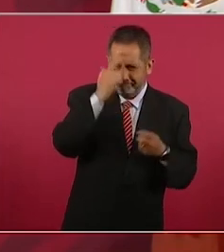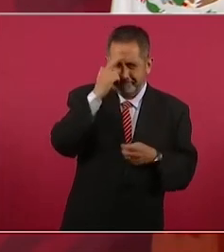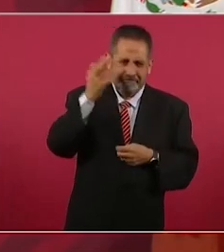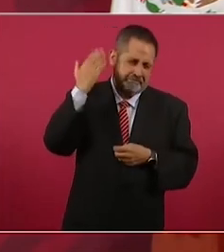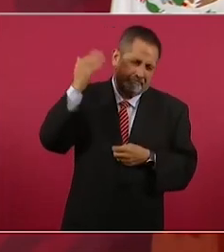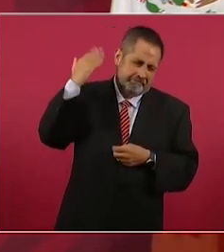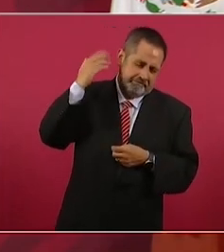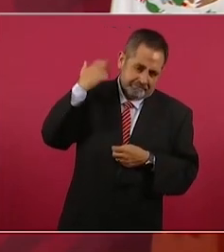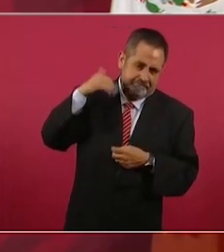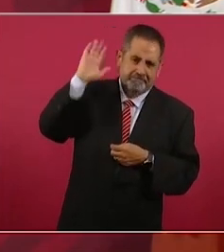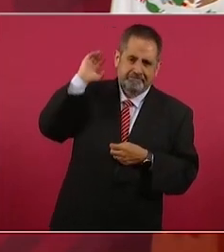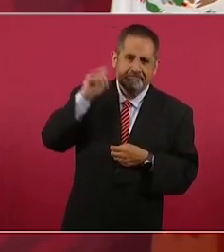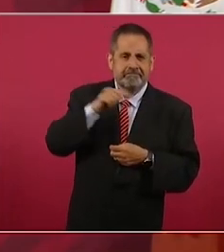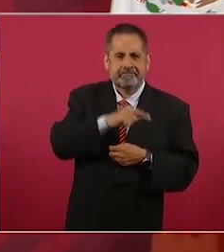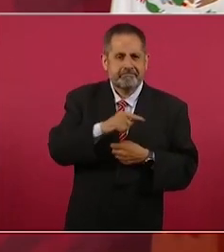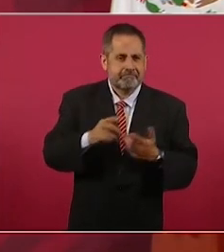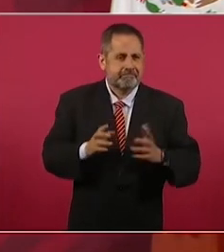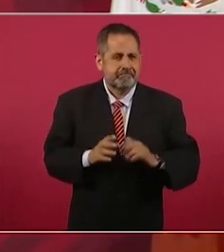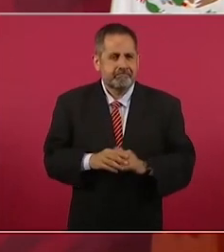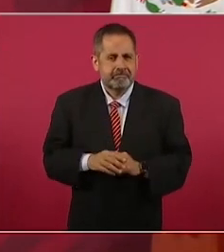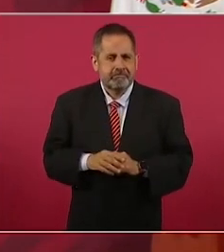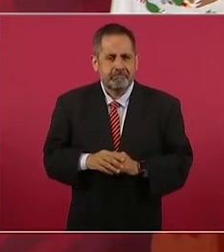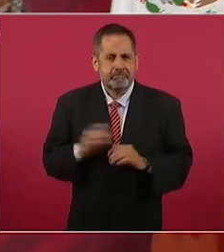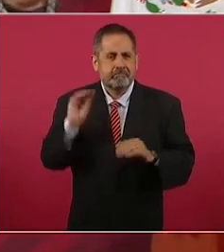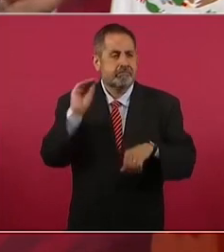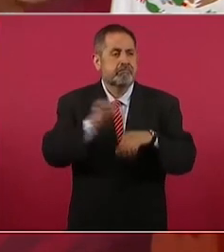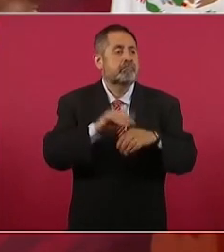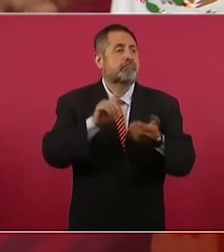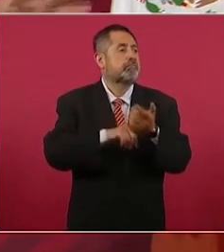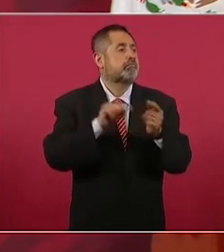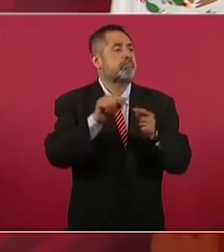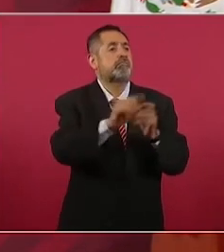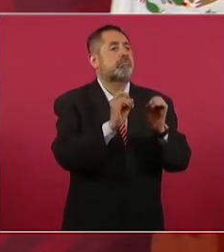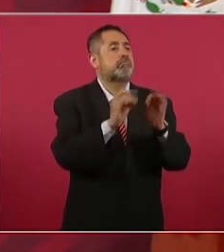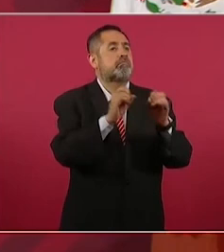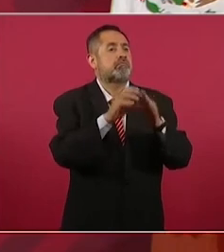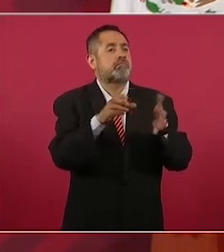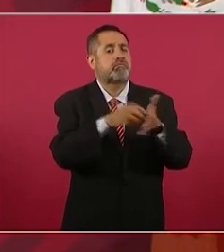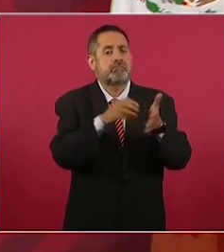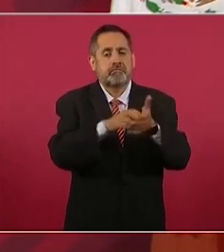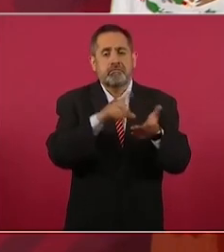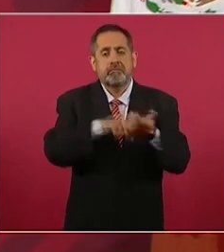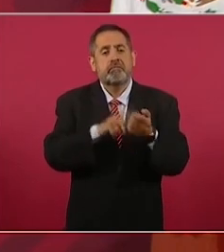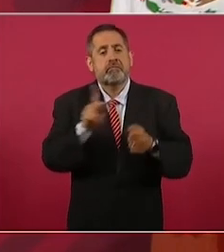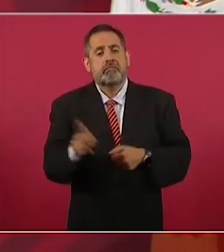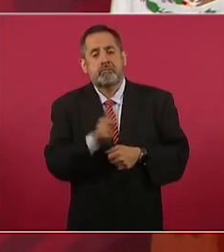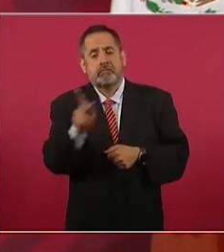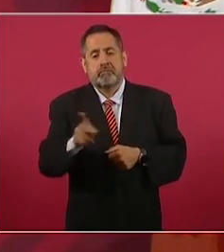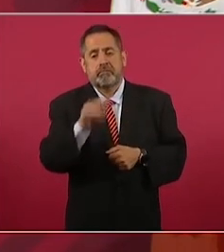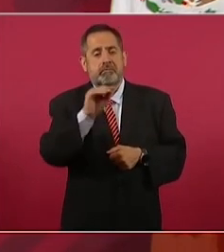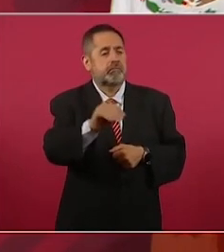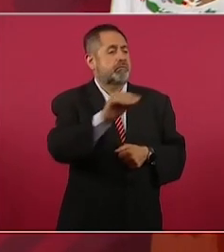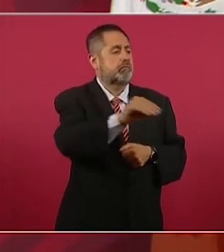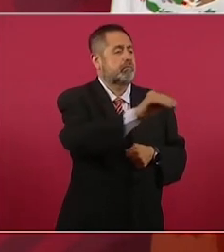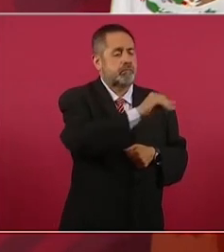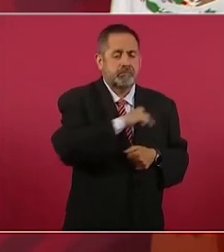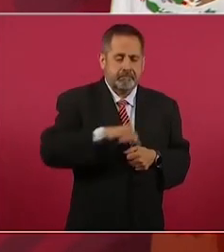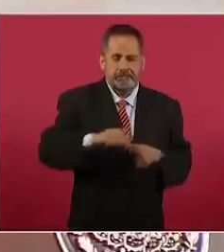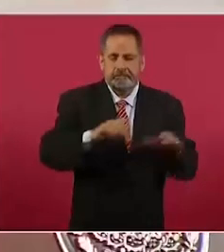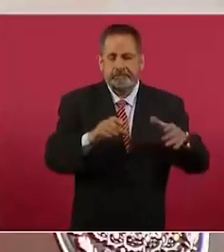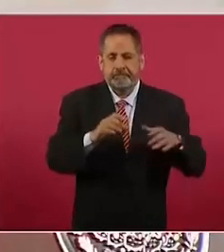de antes, que se instalaban en los pueblos